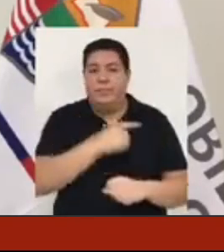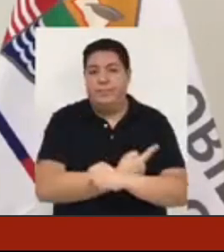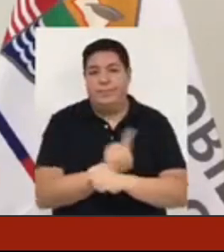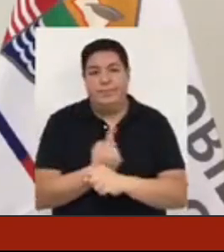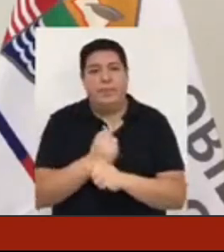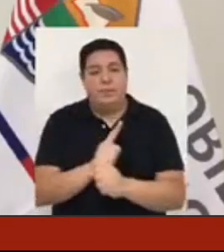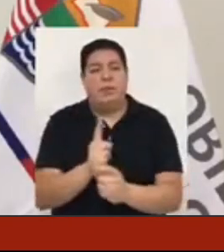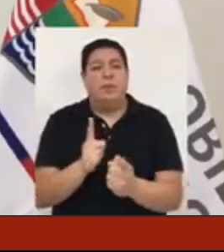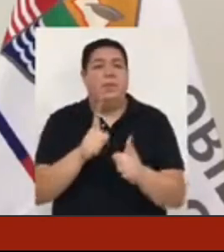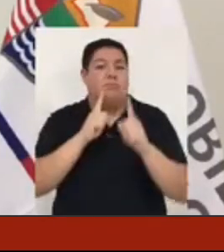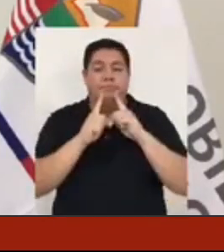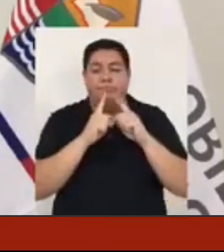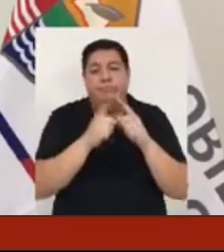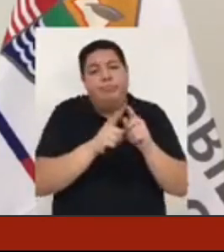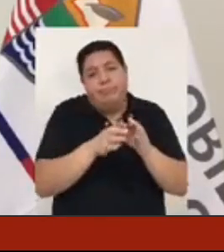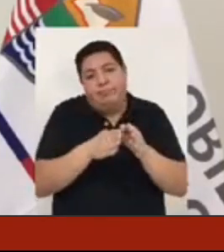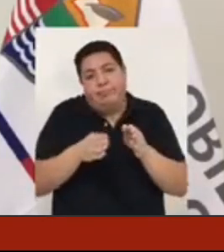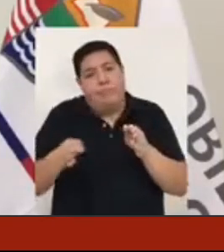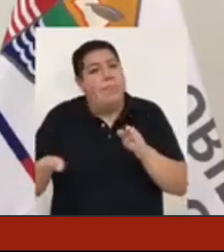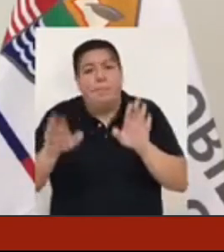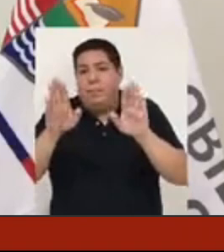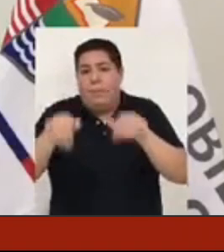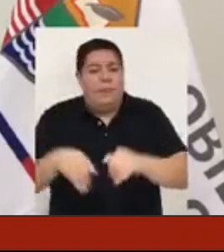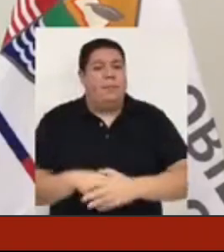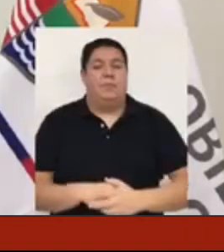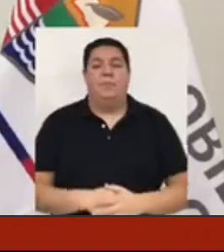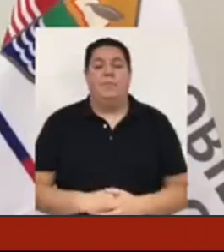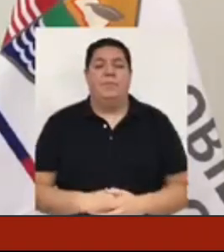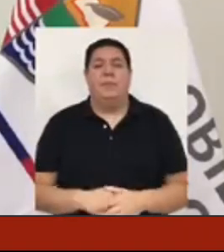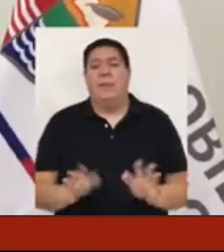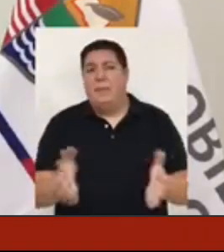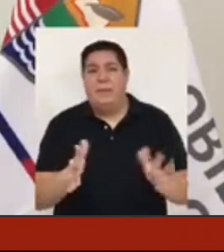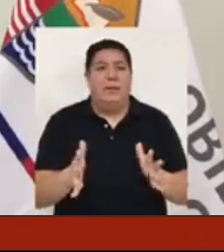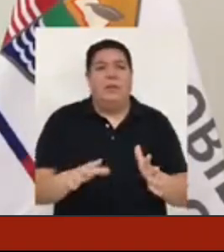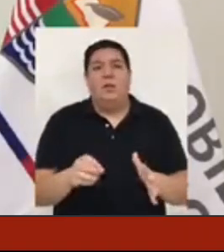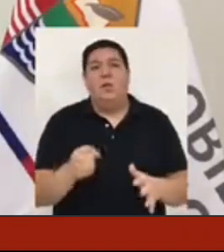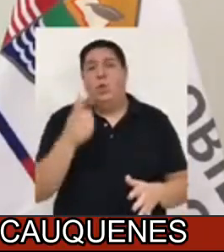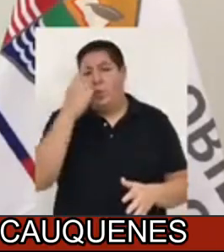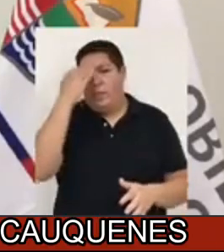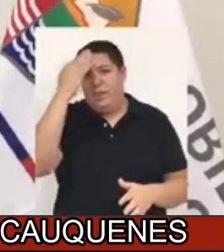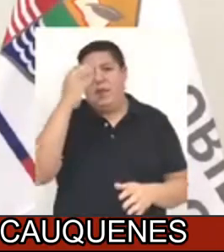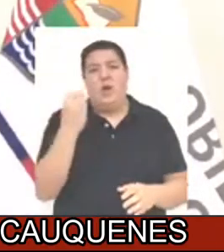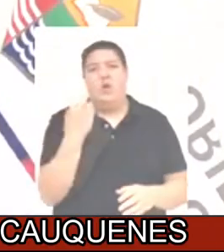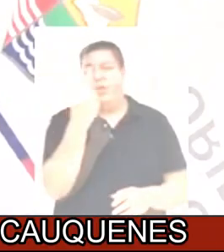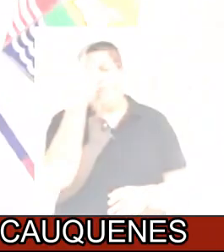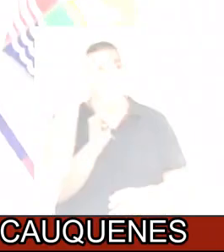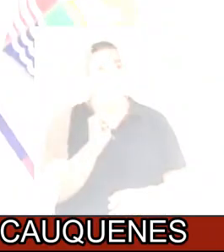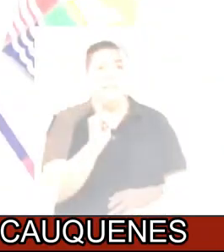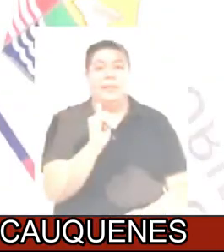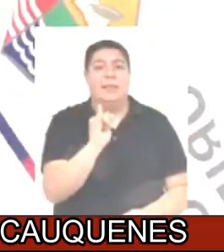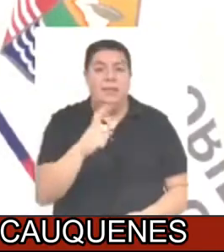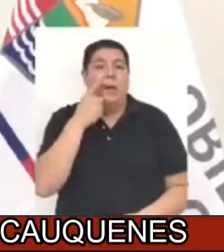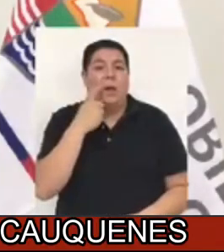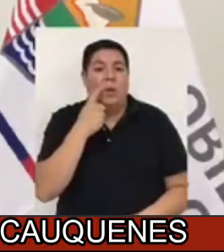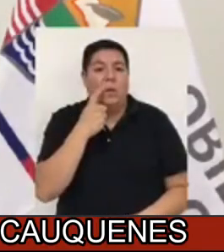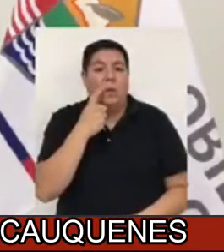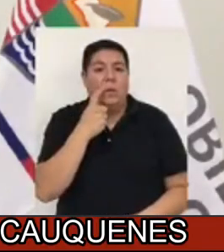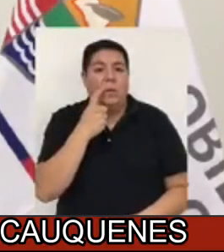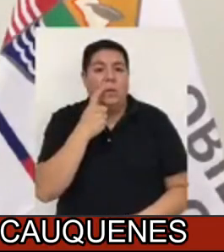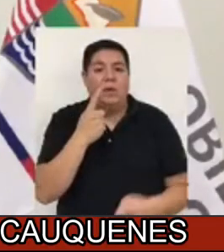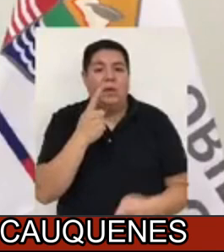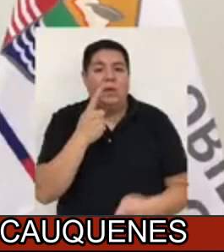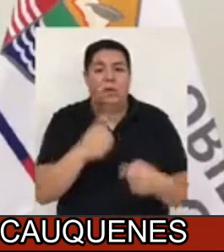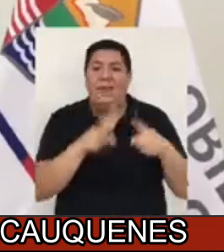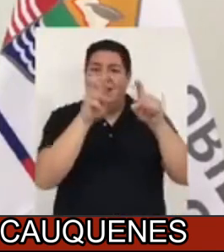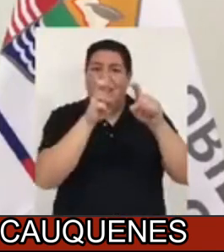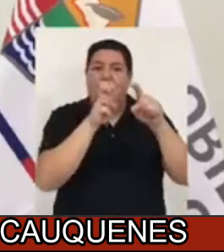examen y se demora lo que se demora el resto de los exámenes que se está demorando alrededor 24 48 hora entre los resultados y finalmente